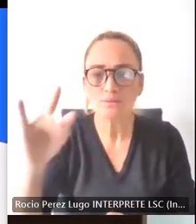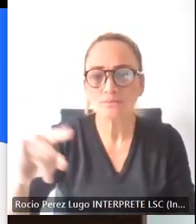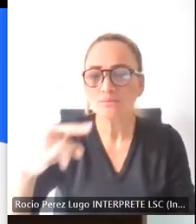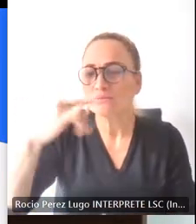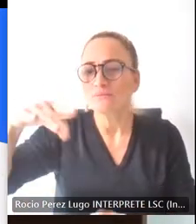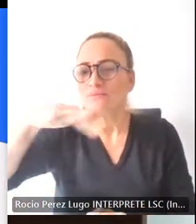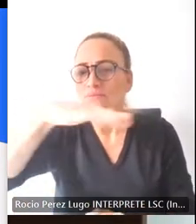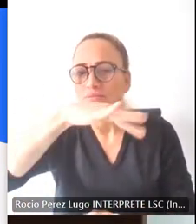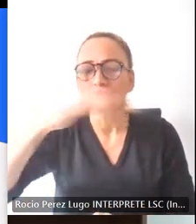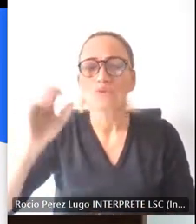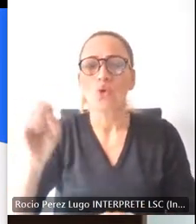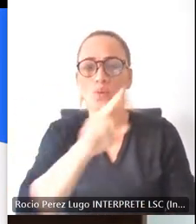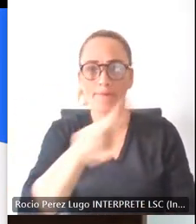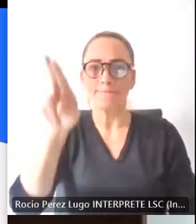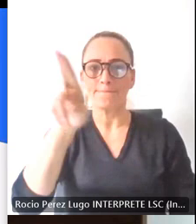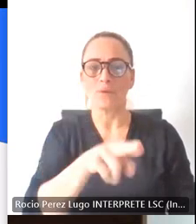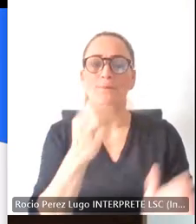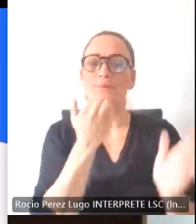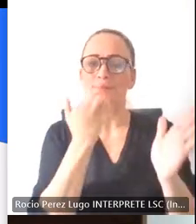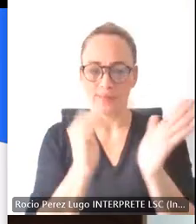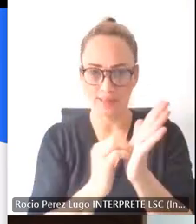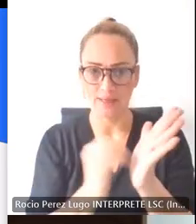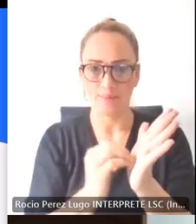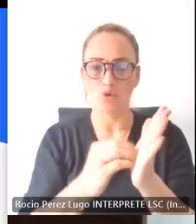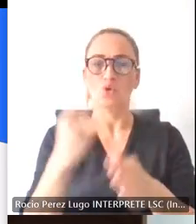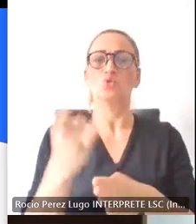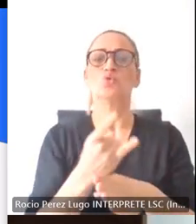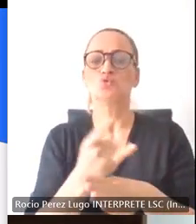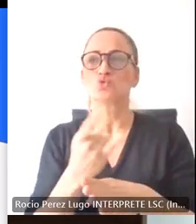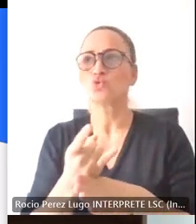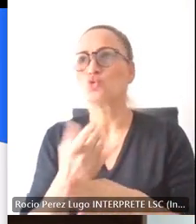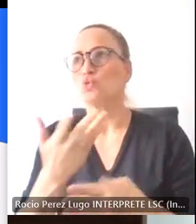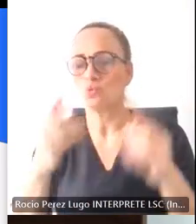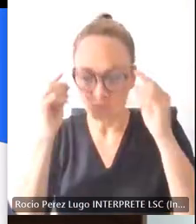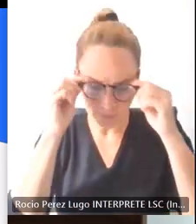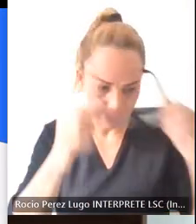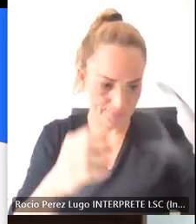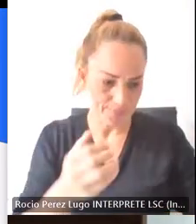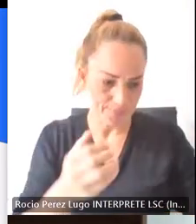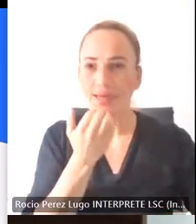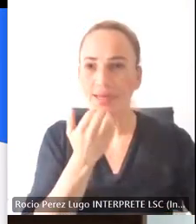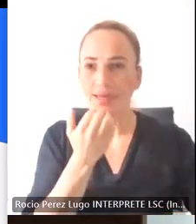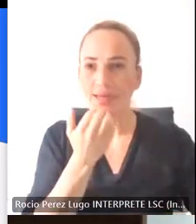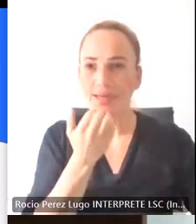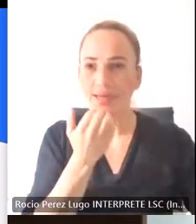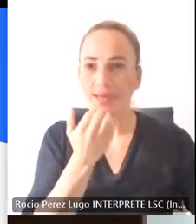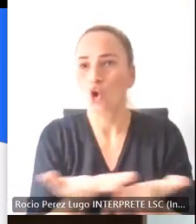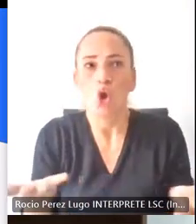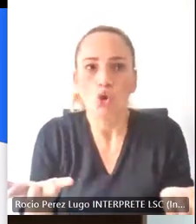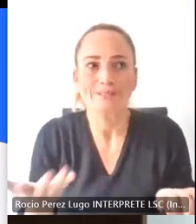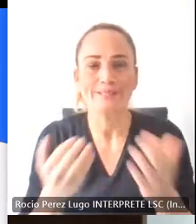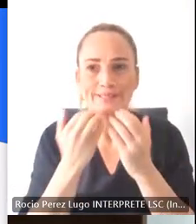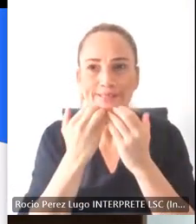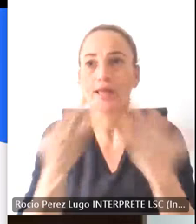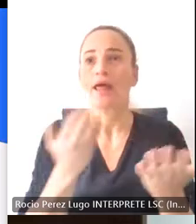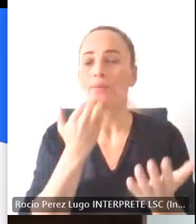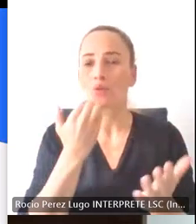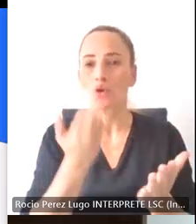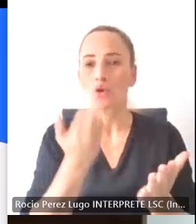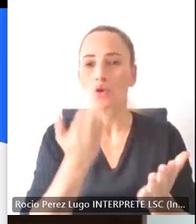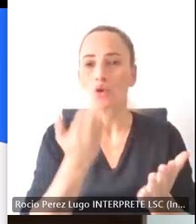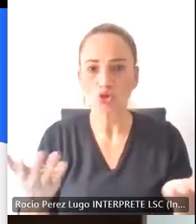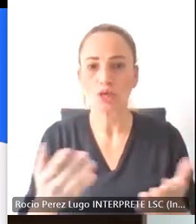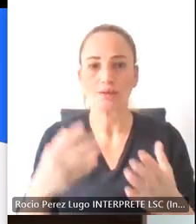está permitido, por ejemplo, el uso de, ¿cómo se llama? Bueno, de los elementos que utilizan